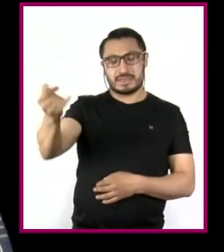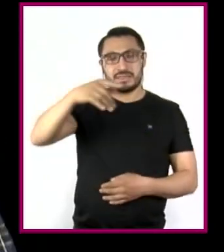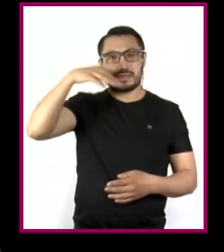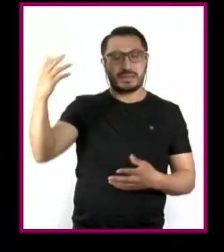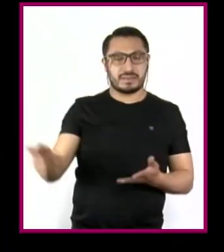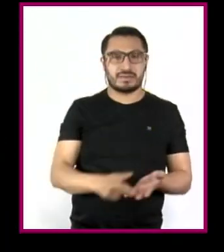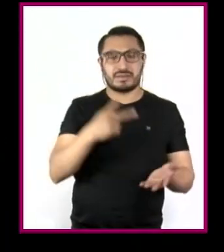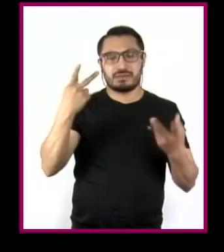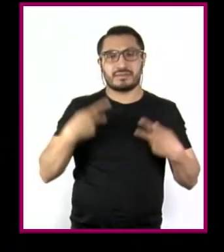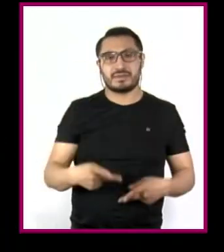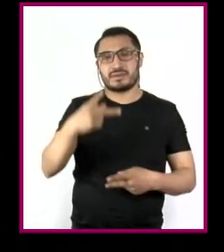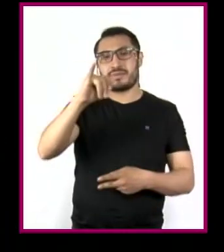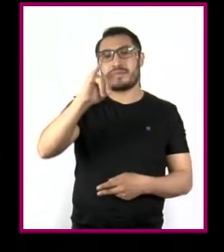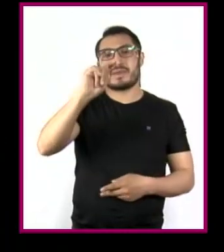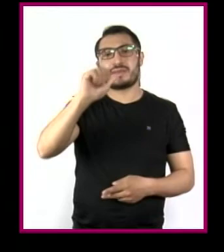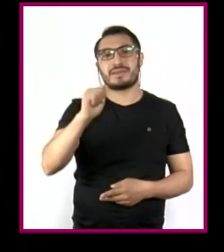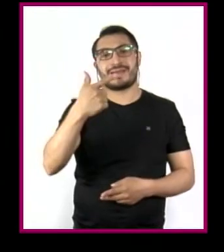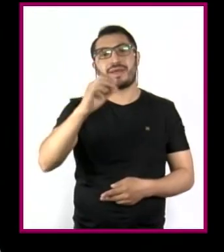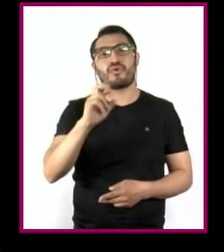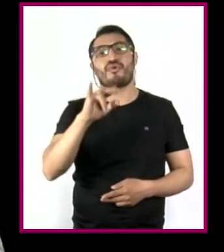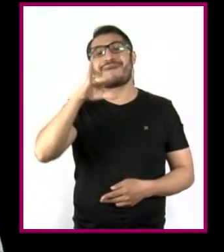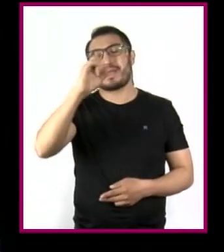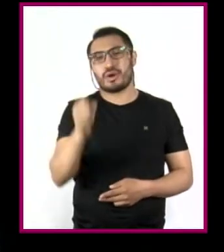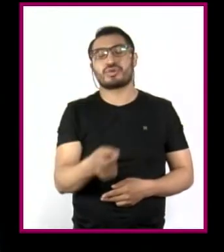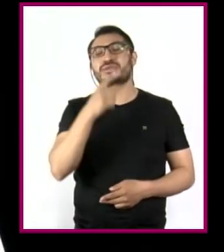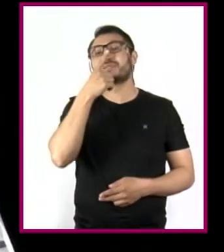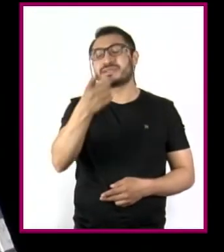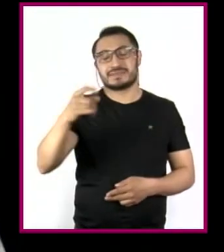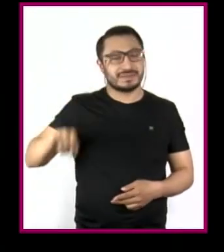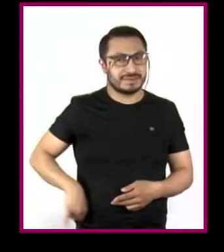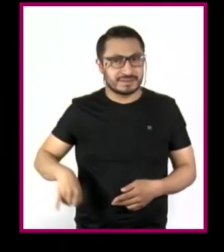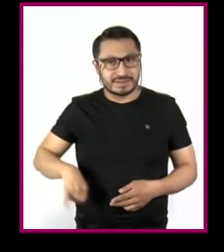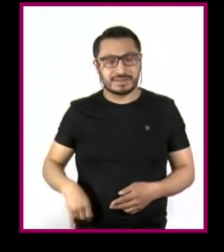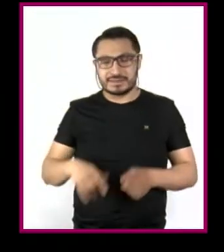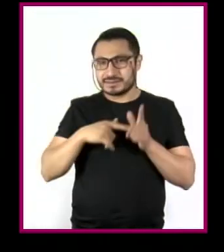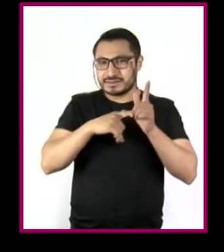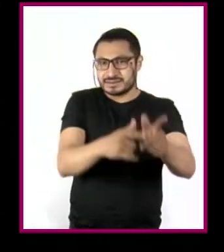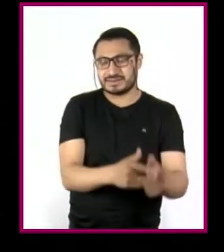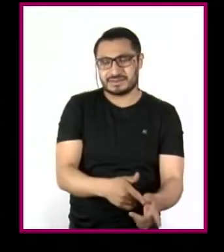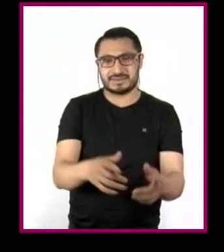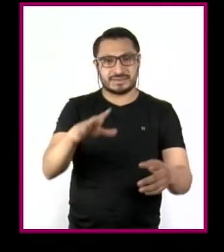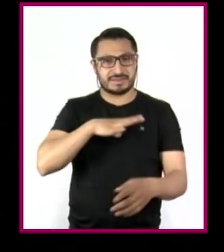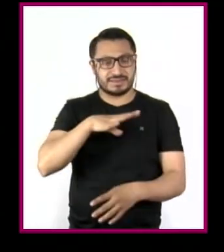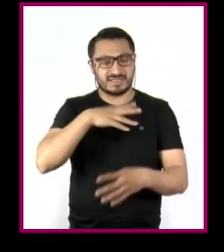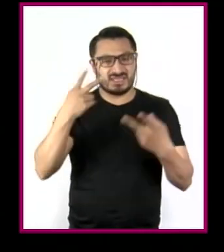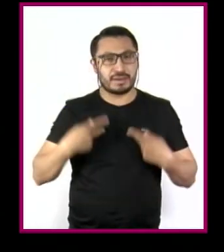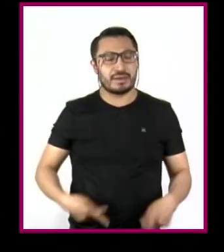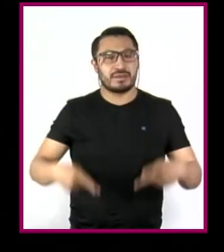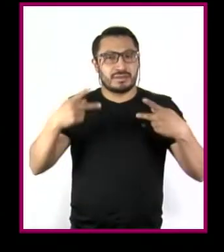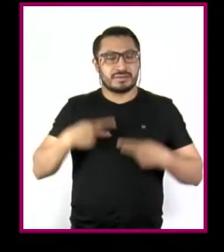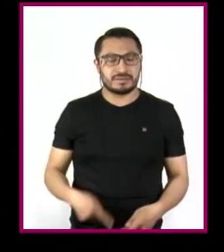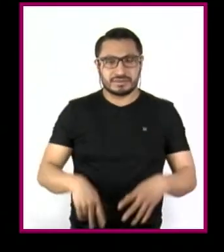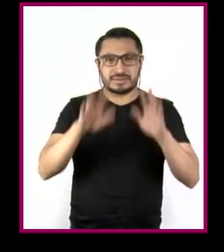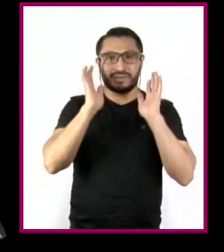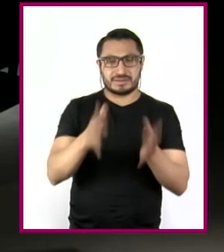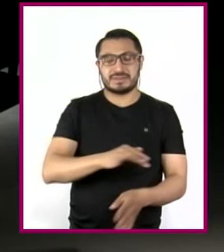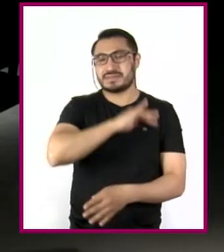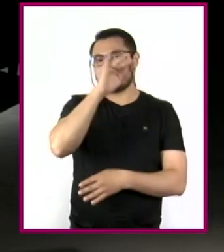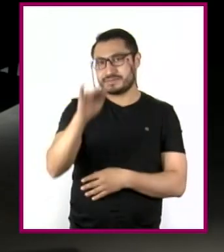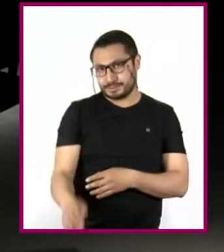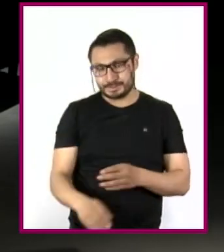los pitagóricos, quienes se interesaban por la continuidad de la existencia de las personas una vez que han